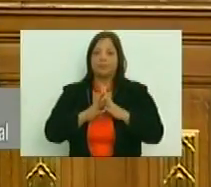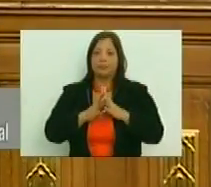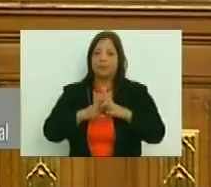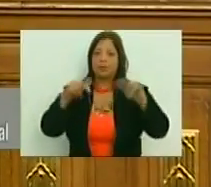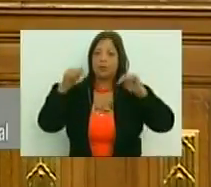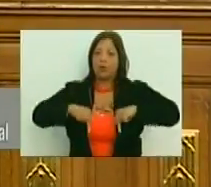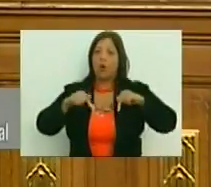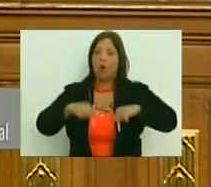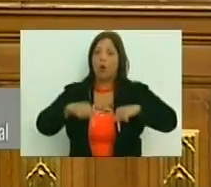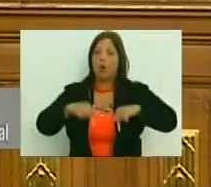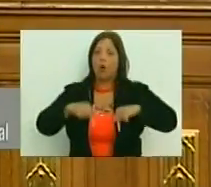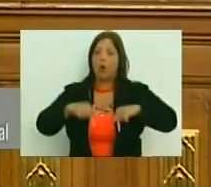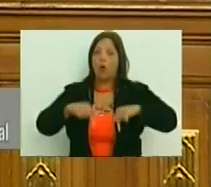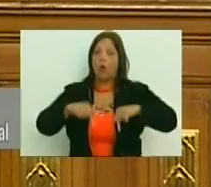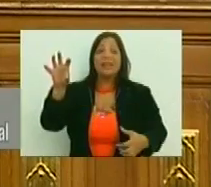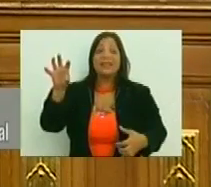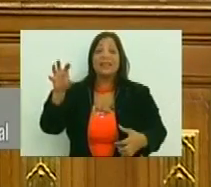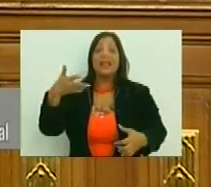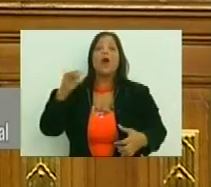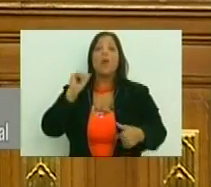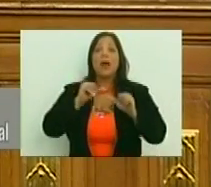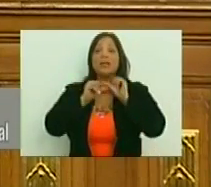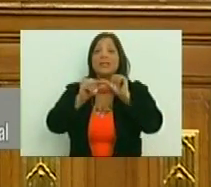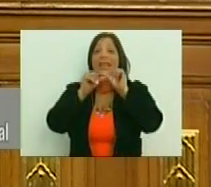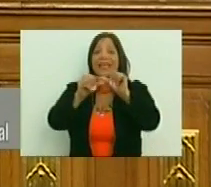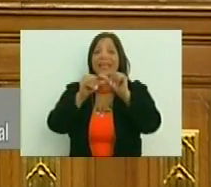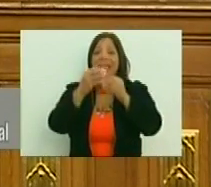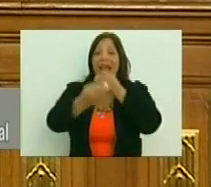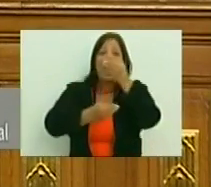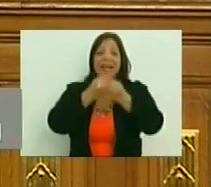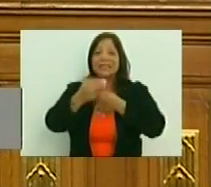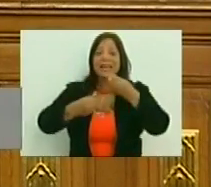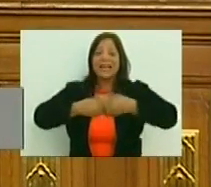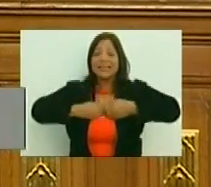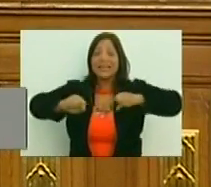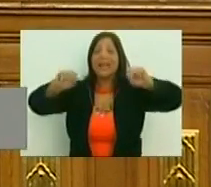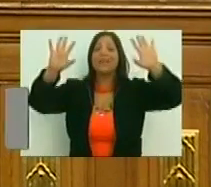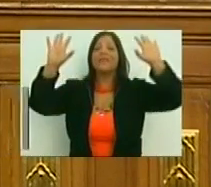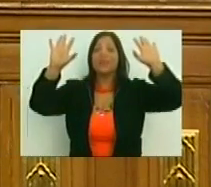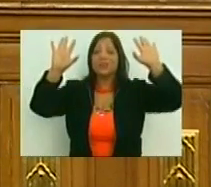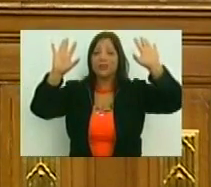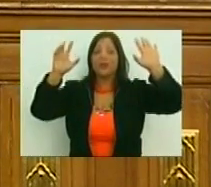hoy por fin a la cual seguir haciéndole el sacrificio.